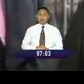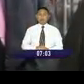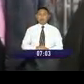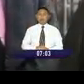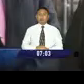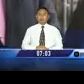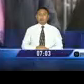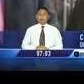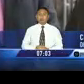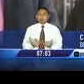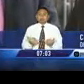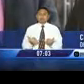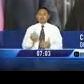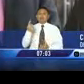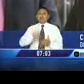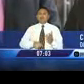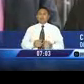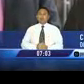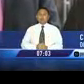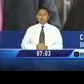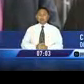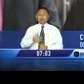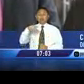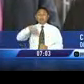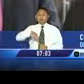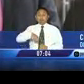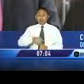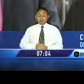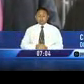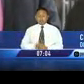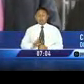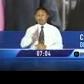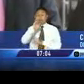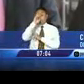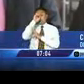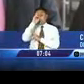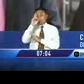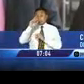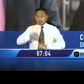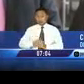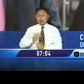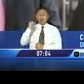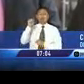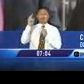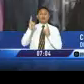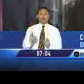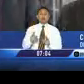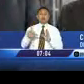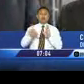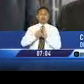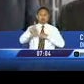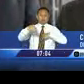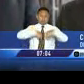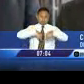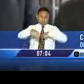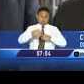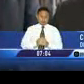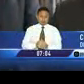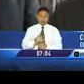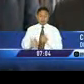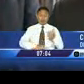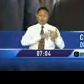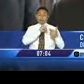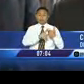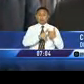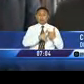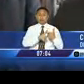Lo que se pretende es dar o encasillar en los derechos humanos a toda esta ley de movilidad humana. Aparte de esto, tenemos también